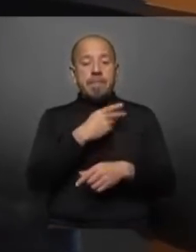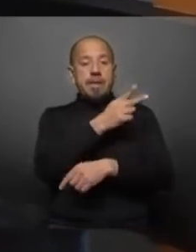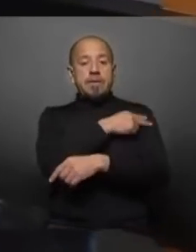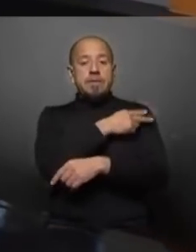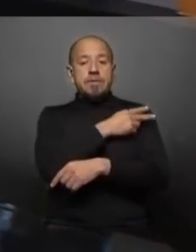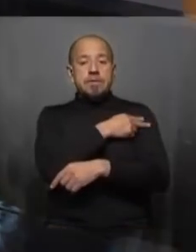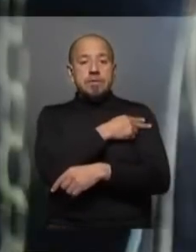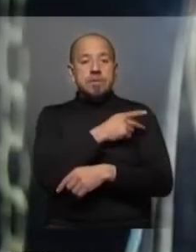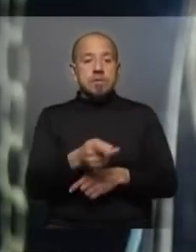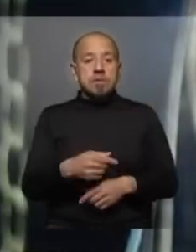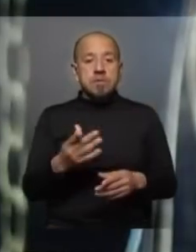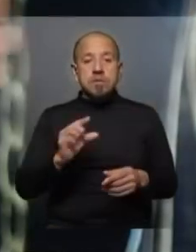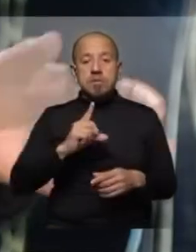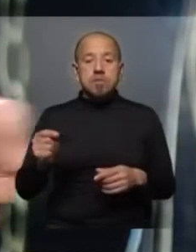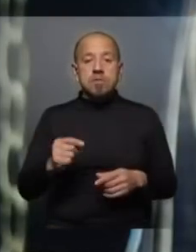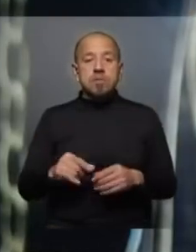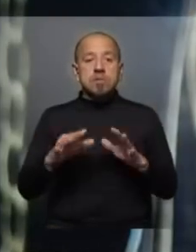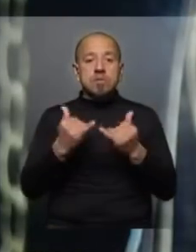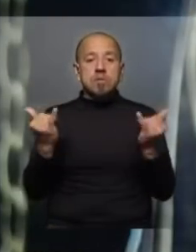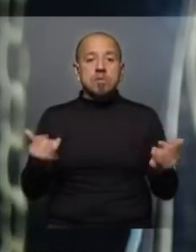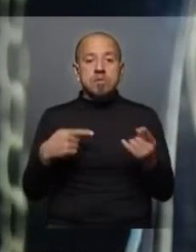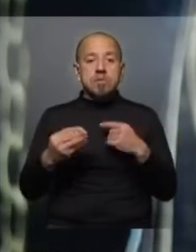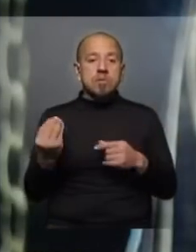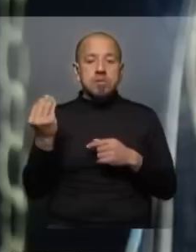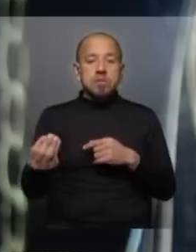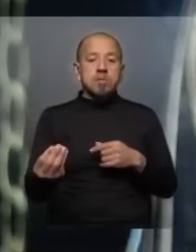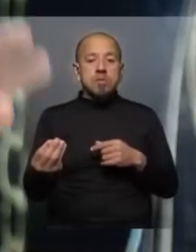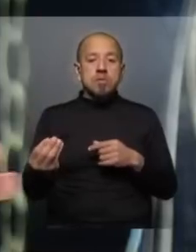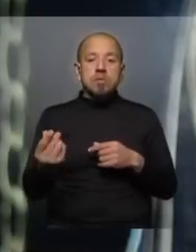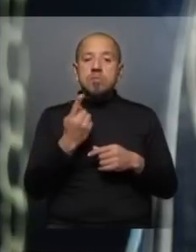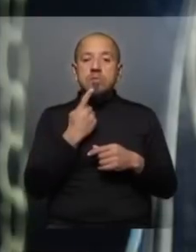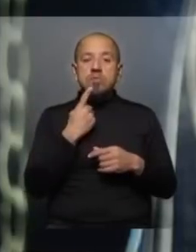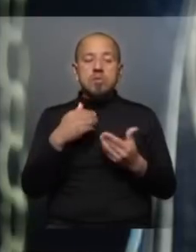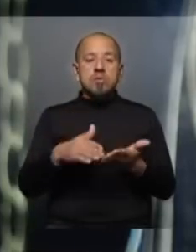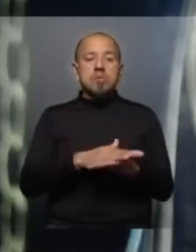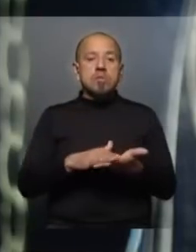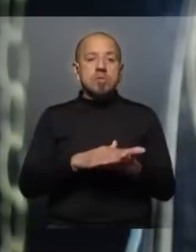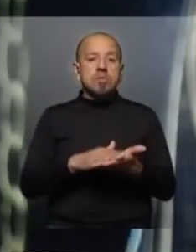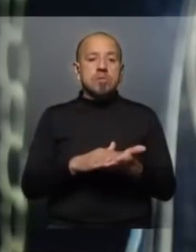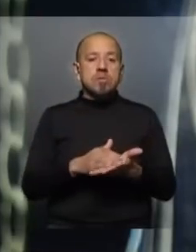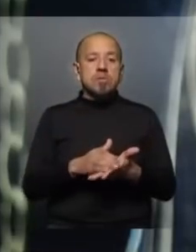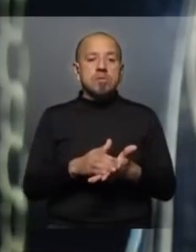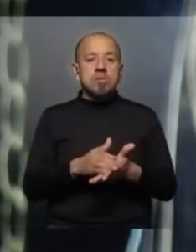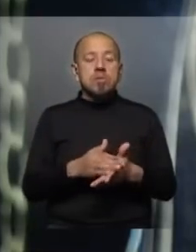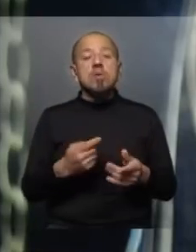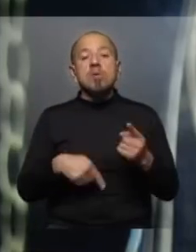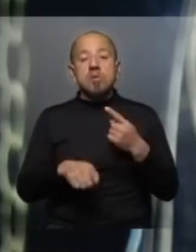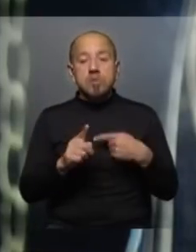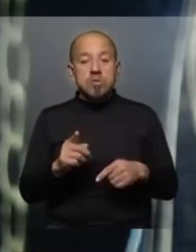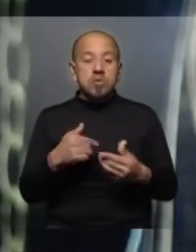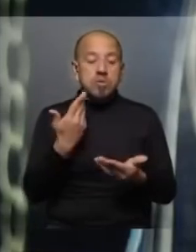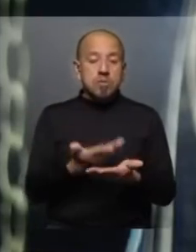fuerza se va y a los 10 días es candidato a un cargo electivo y no pasa nada está todo bien si alguien llega a